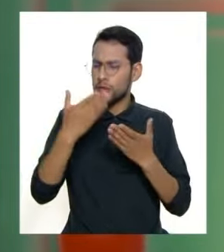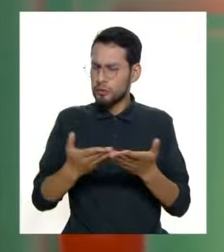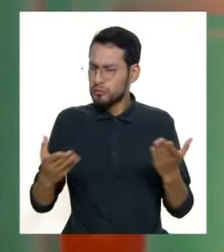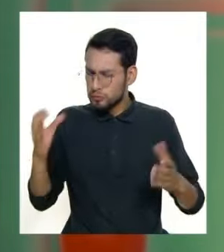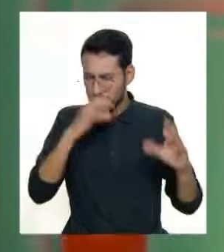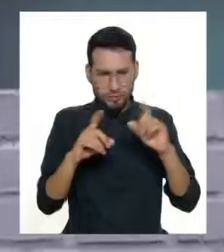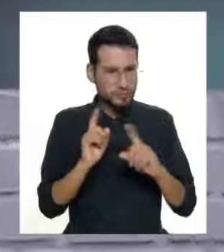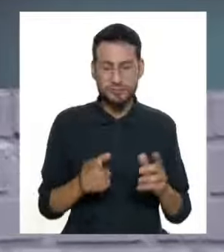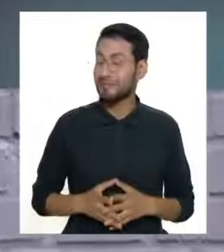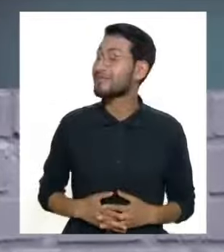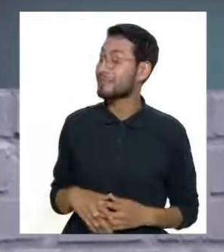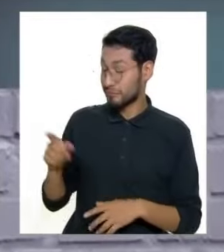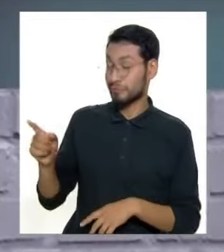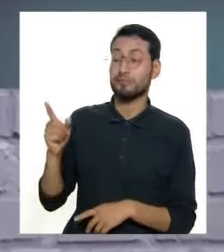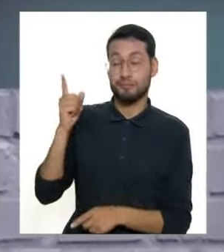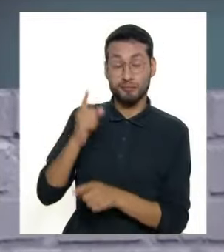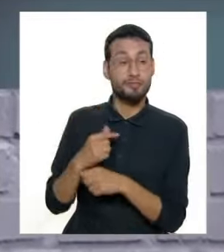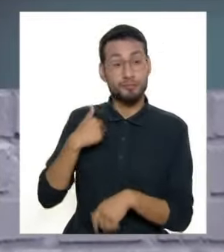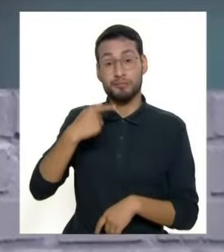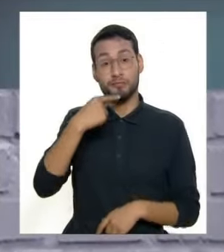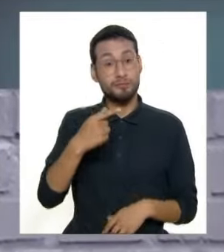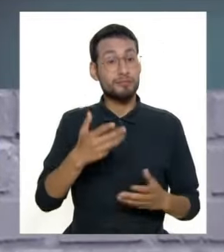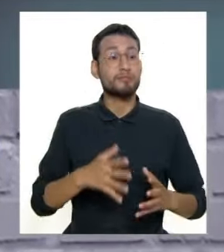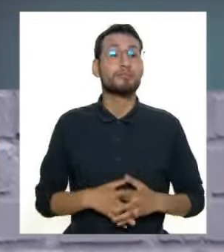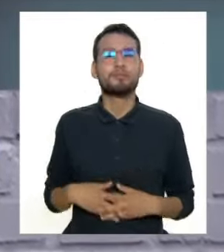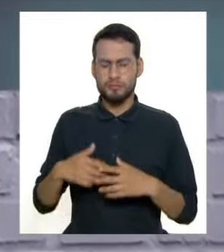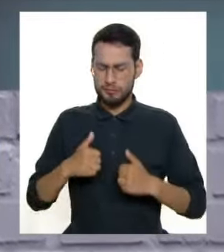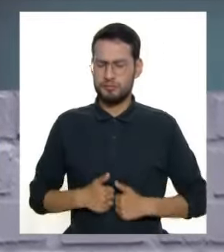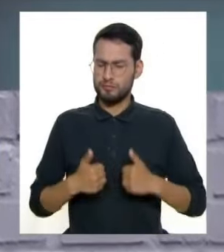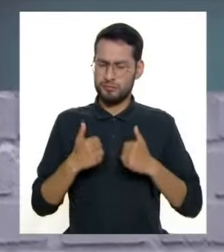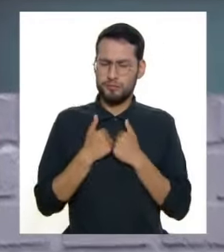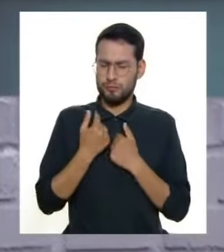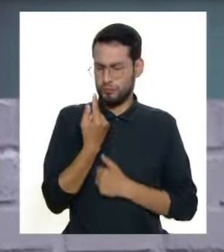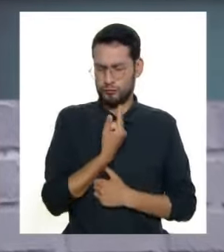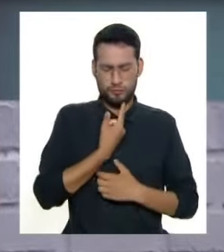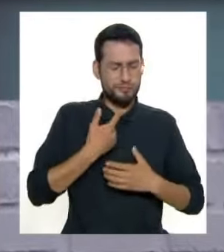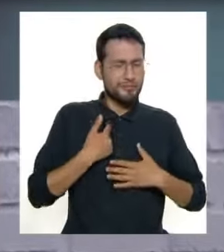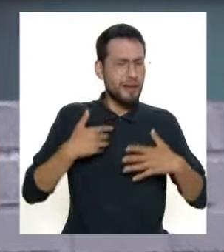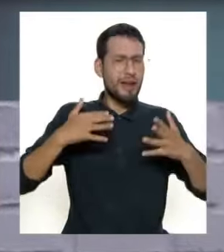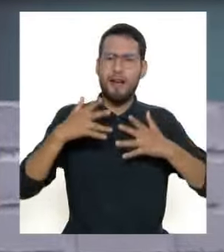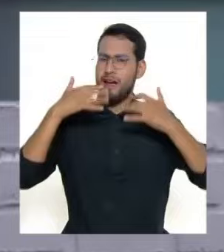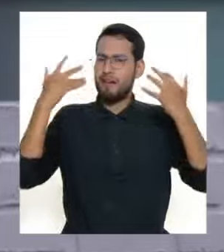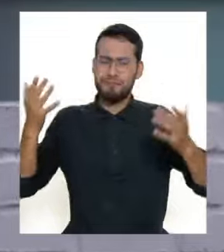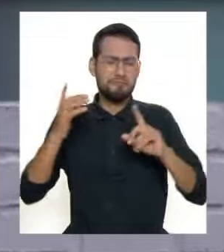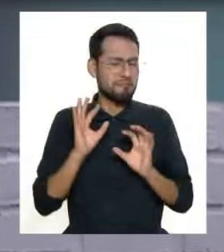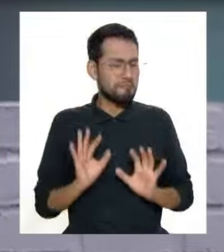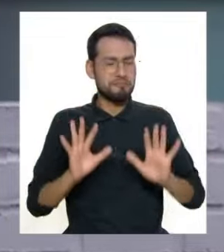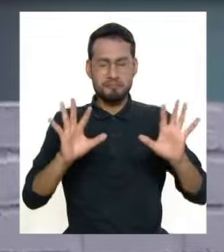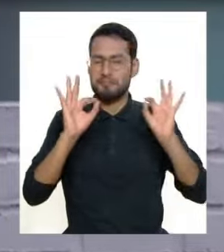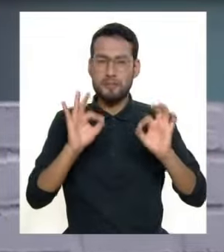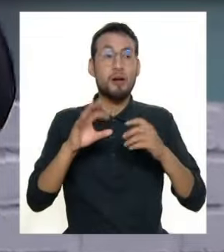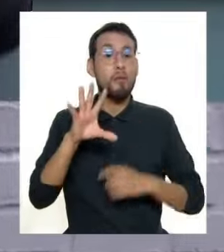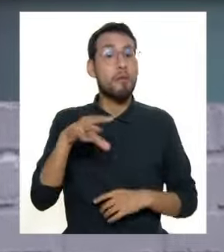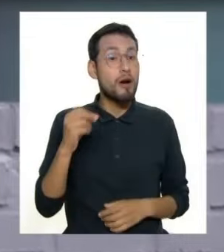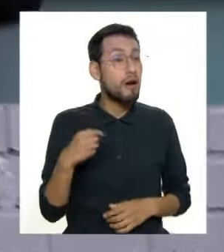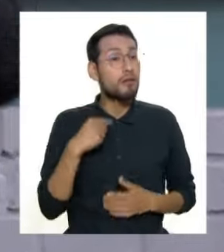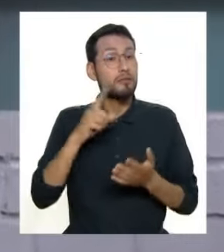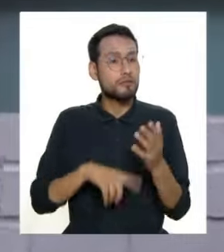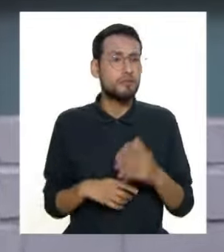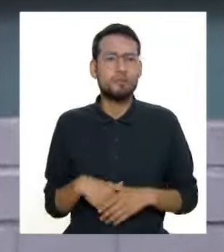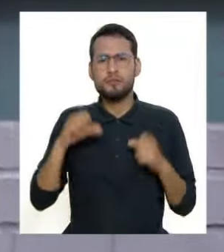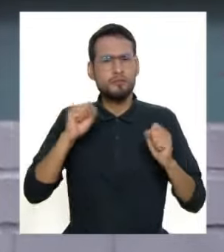materiales. Mi querida Uchi, como yo siempre digo, yo vivo una monotonía maravillosa y feliz porque justo justamente entendí que se trata